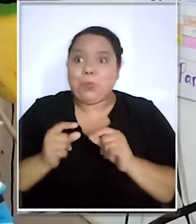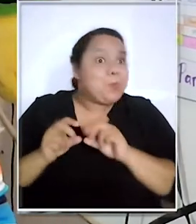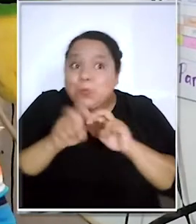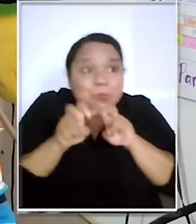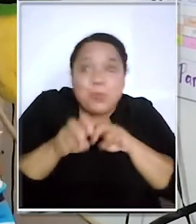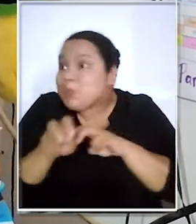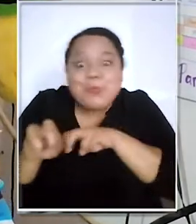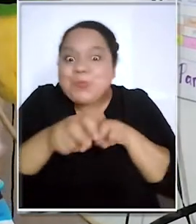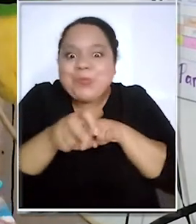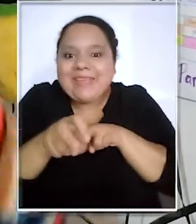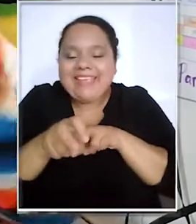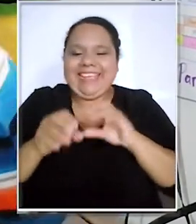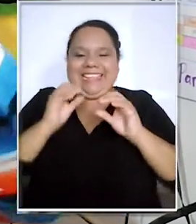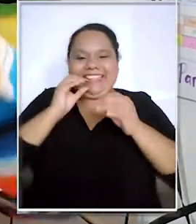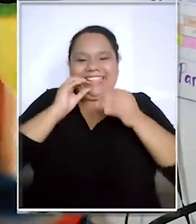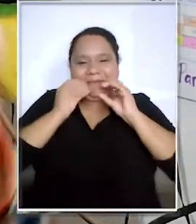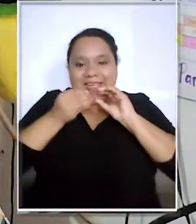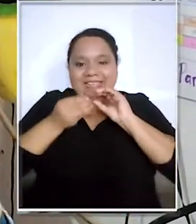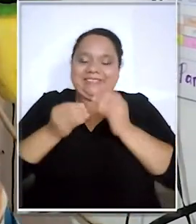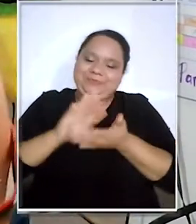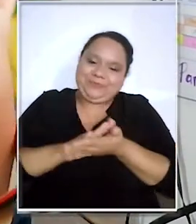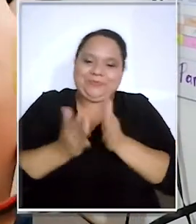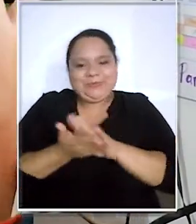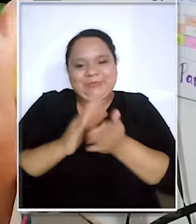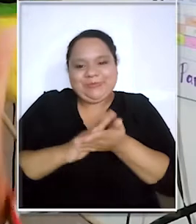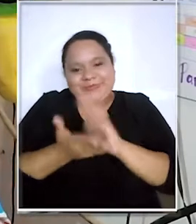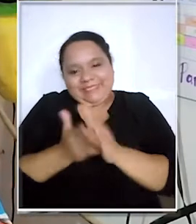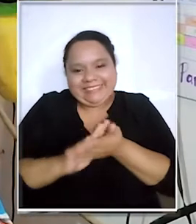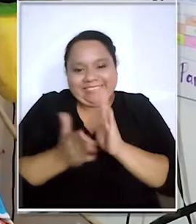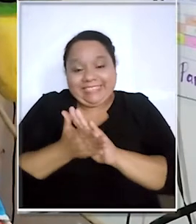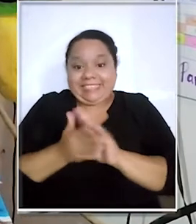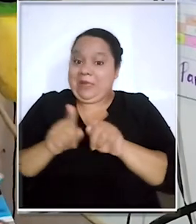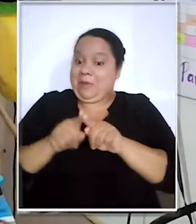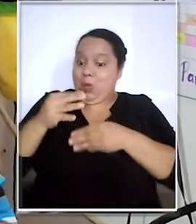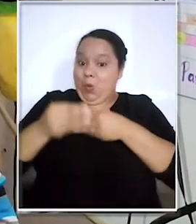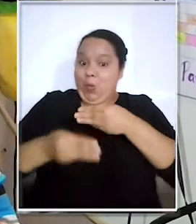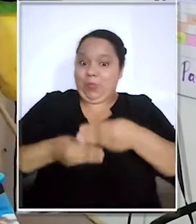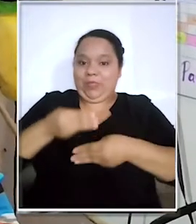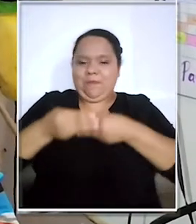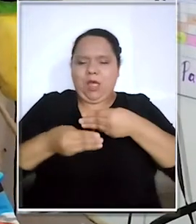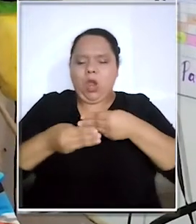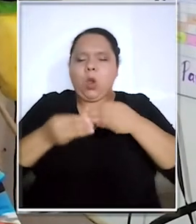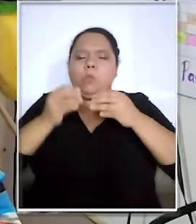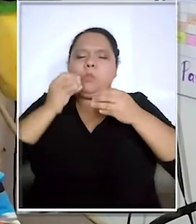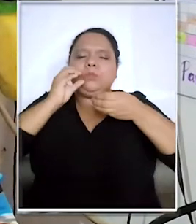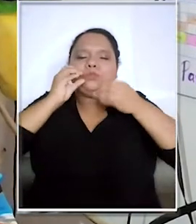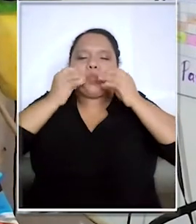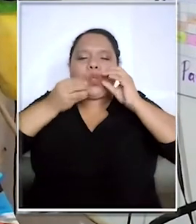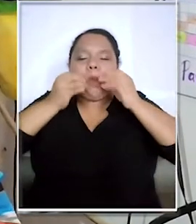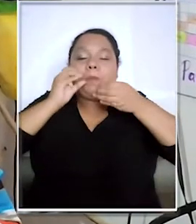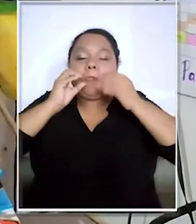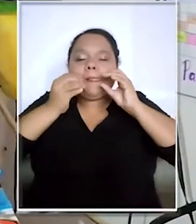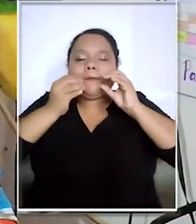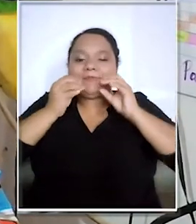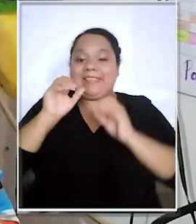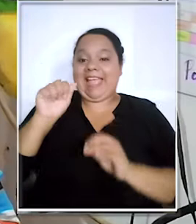vivísimas. Del maíz se hacen tortillas y tamales. Se comen elote, en tamal,